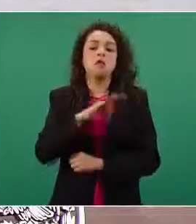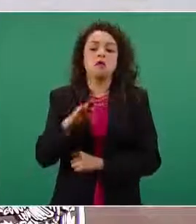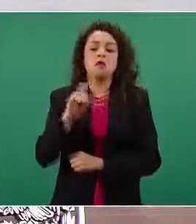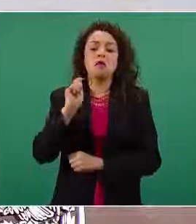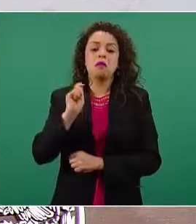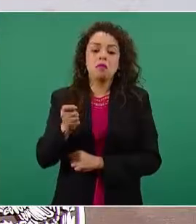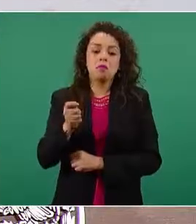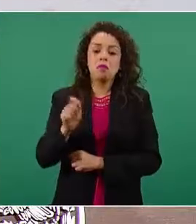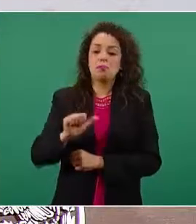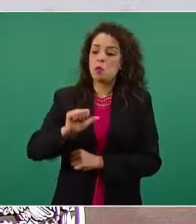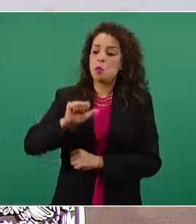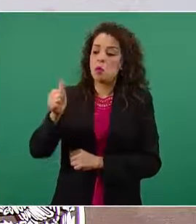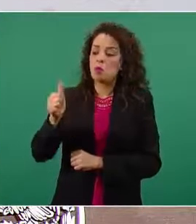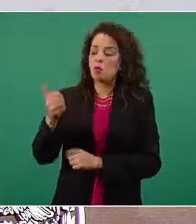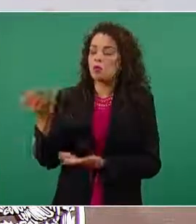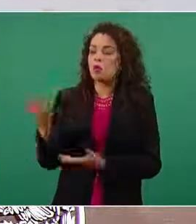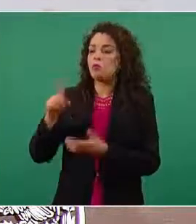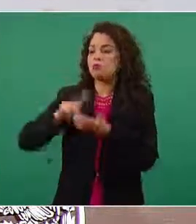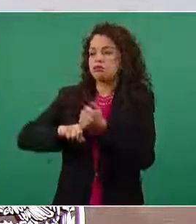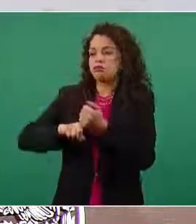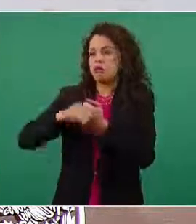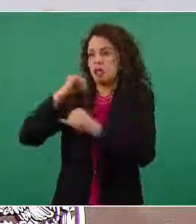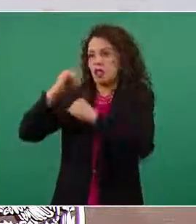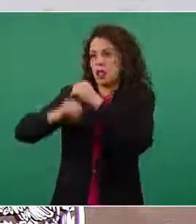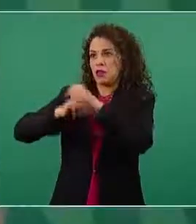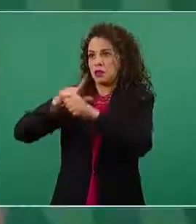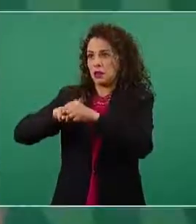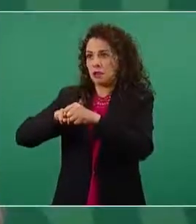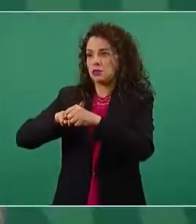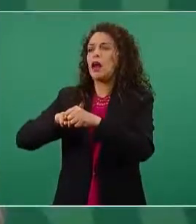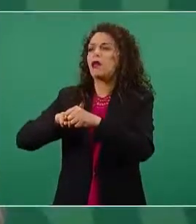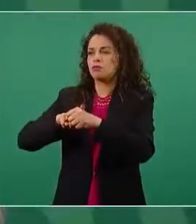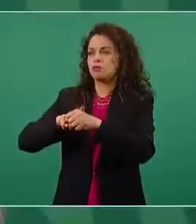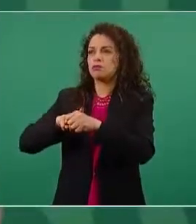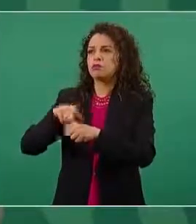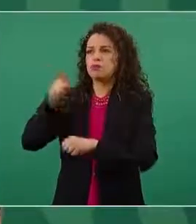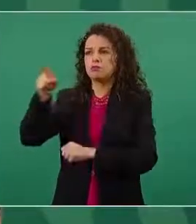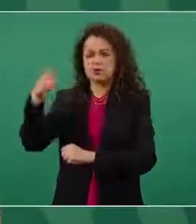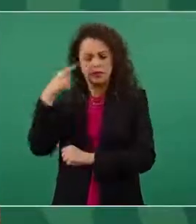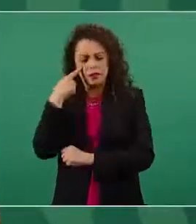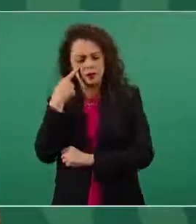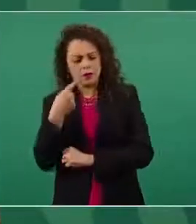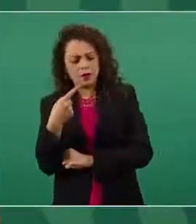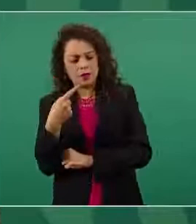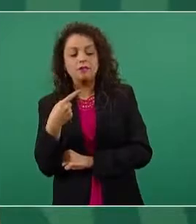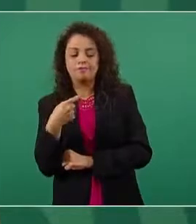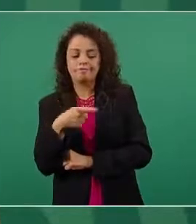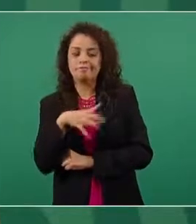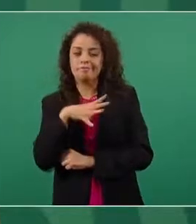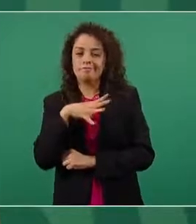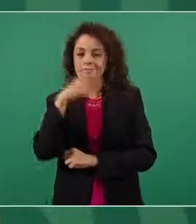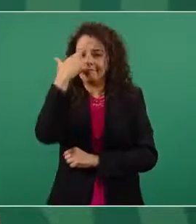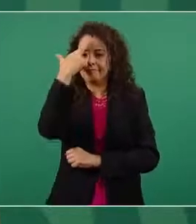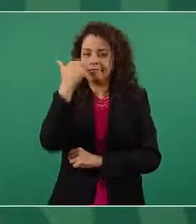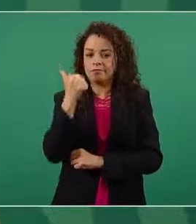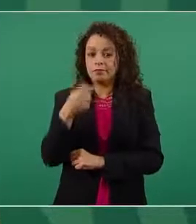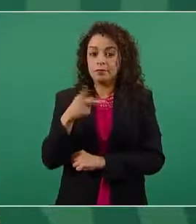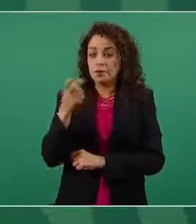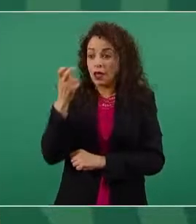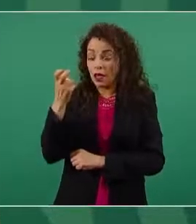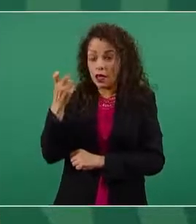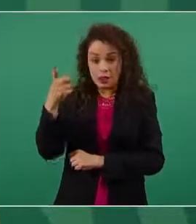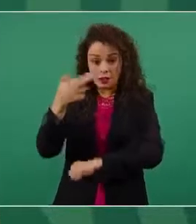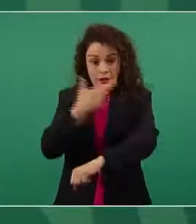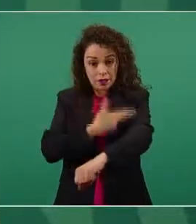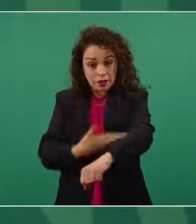internacionales y estoy seguro que les darían la razón. Pero ¿cuánto lleva ese trámite?